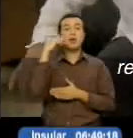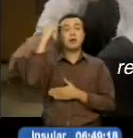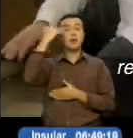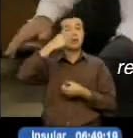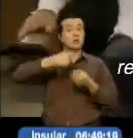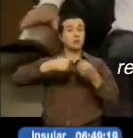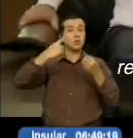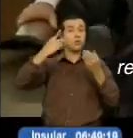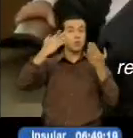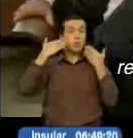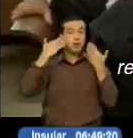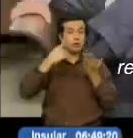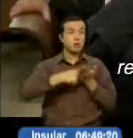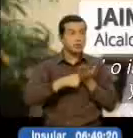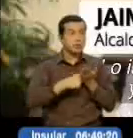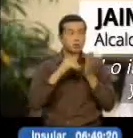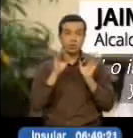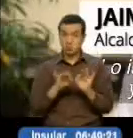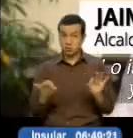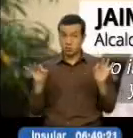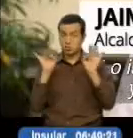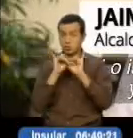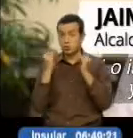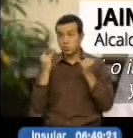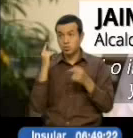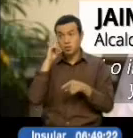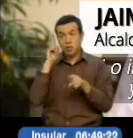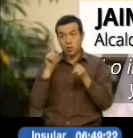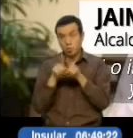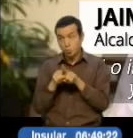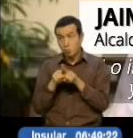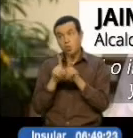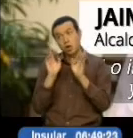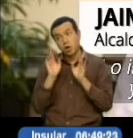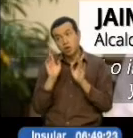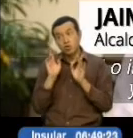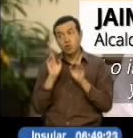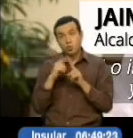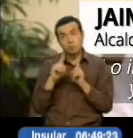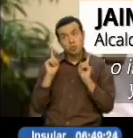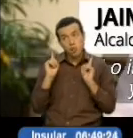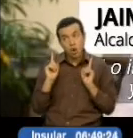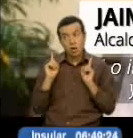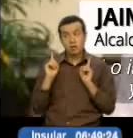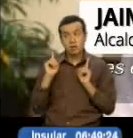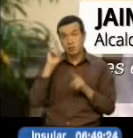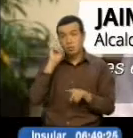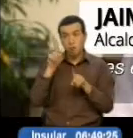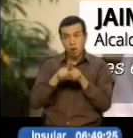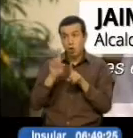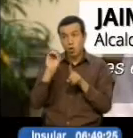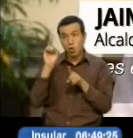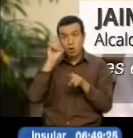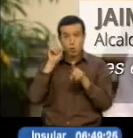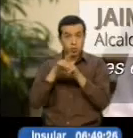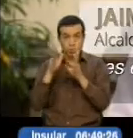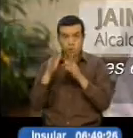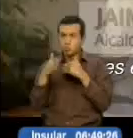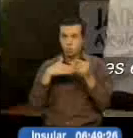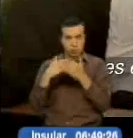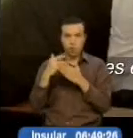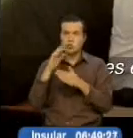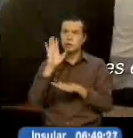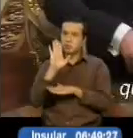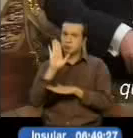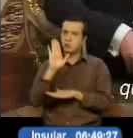de Quito y Guayaquil. Lo importante aquí, más allá de las discrepancias y de las coincidencias, que ambas existen, es el compromiso de sacar